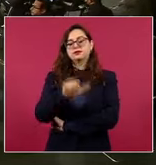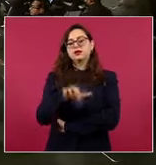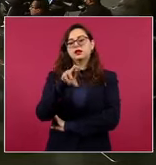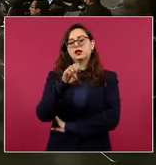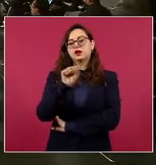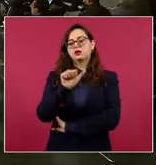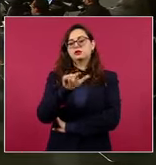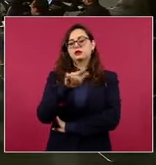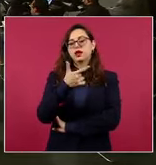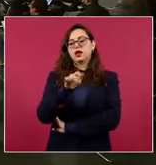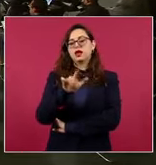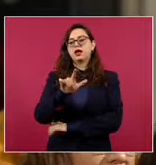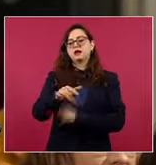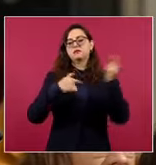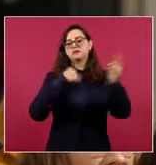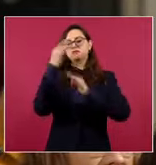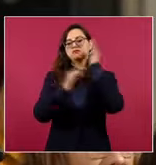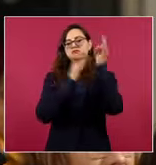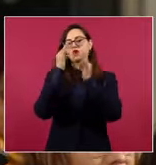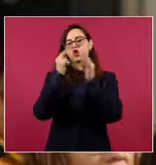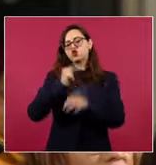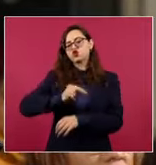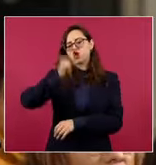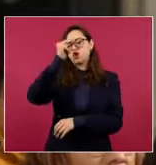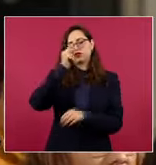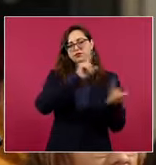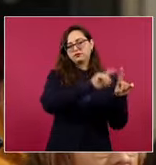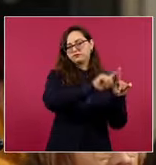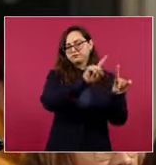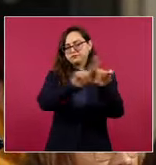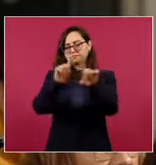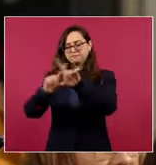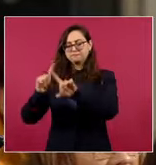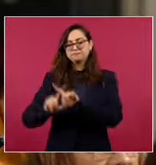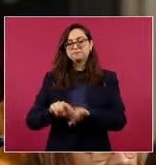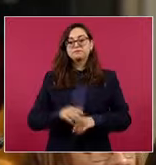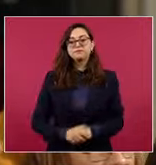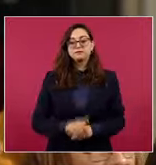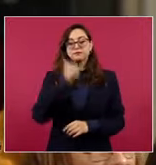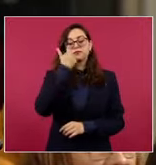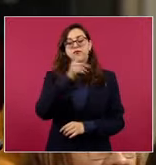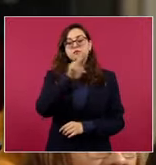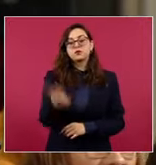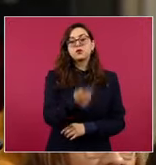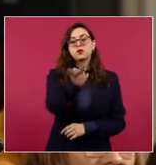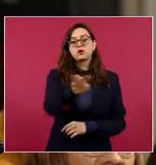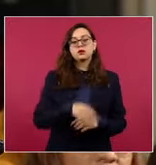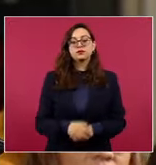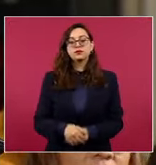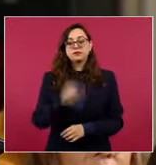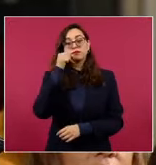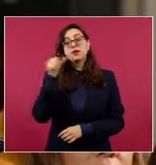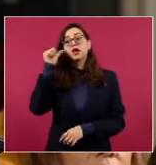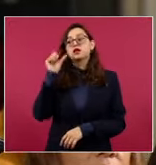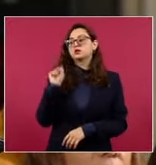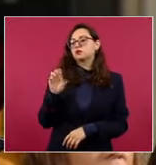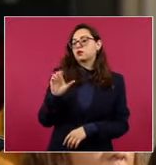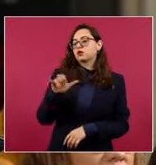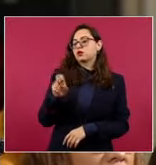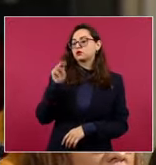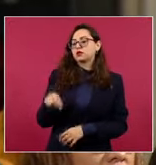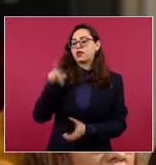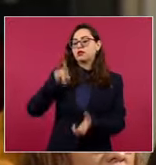La Crónica de Mexicali, Frontera de Tijuana. Presidente, pues preguntarle qué opina de la elección ayer de la ministra Norma Lucía